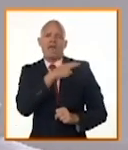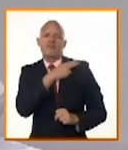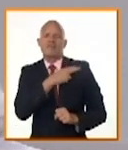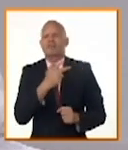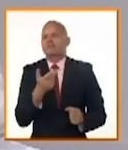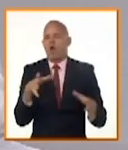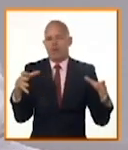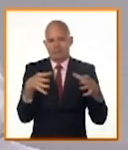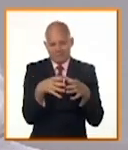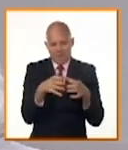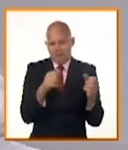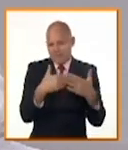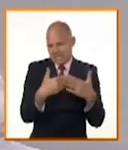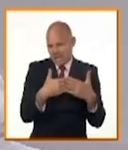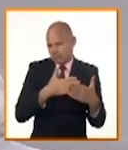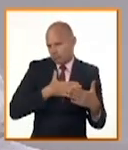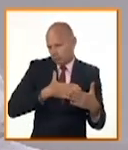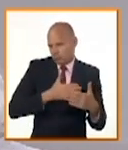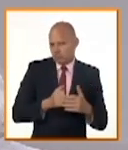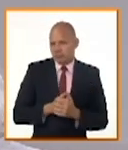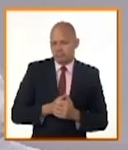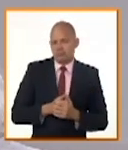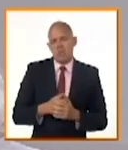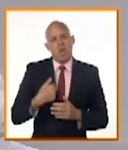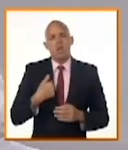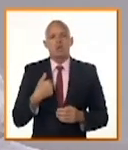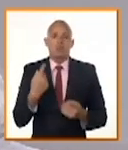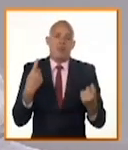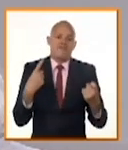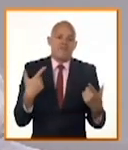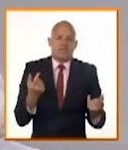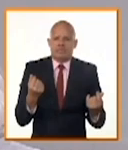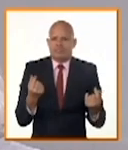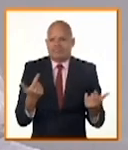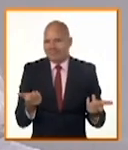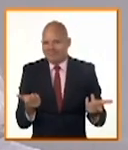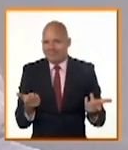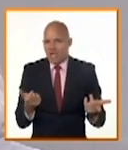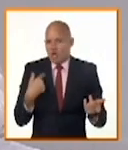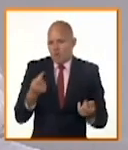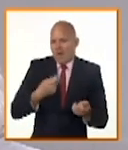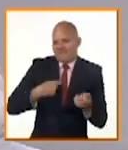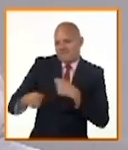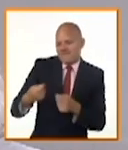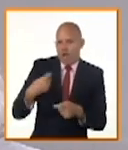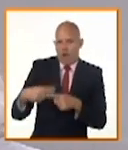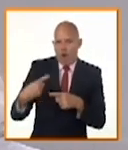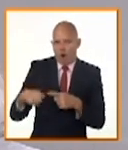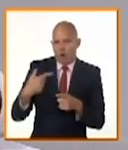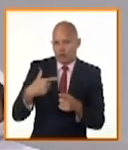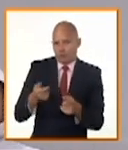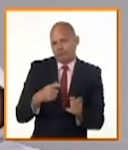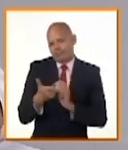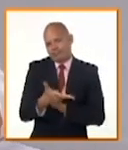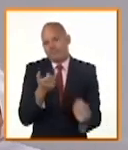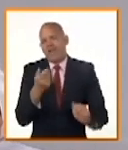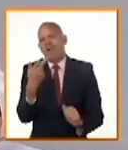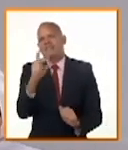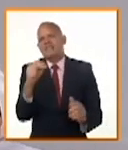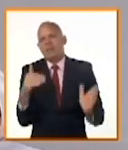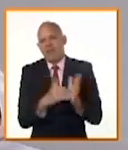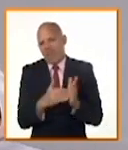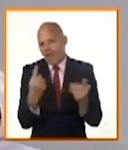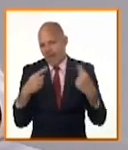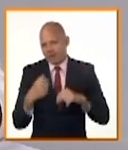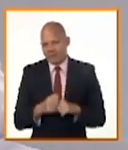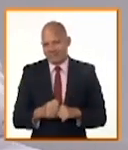banco el acompañamiento del banco inicia en este momento con una revisión con cada uno de sus clientes de sus necesidades y ofrecerle los